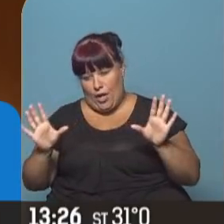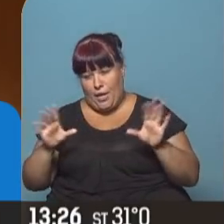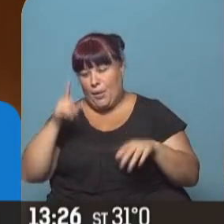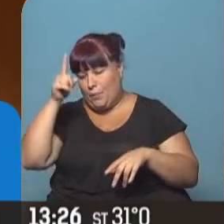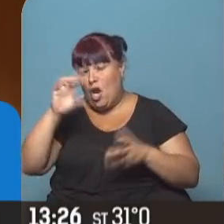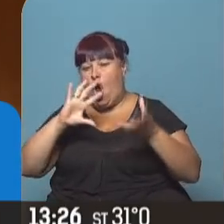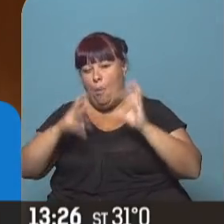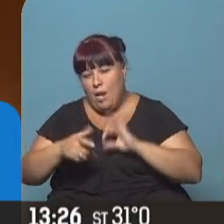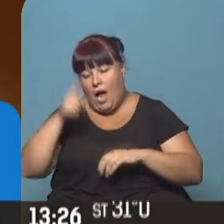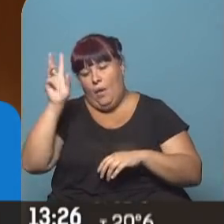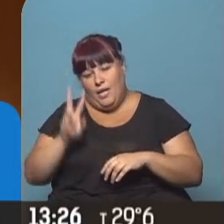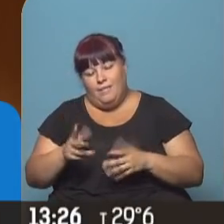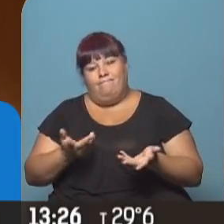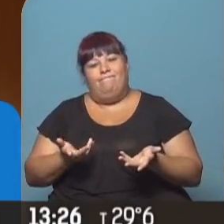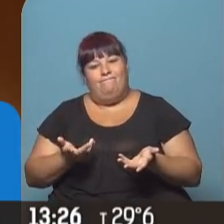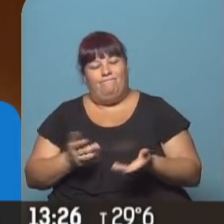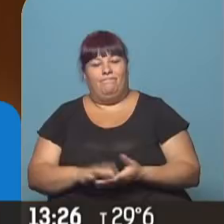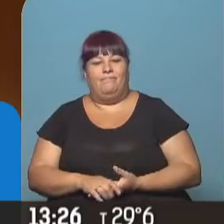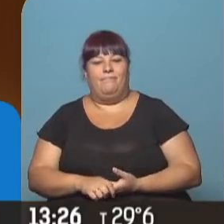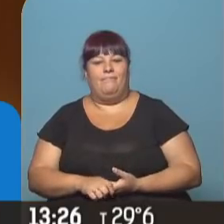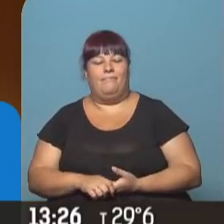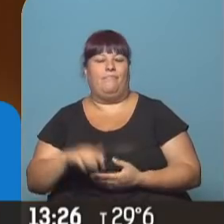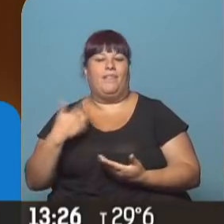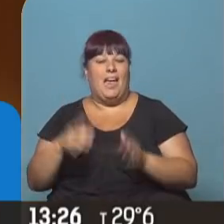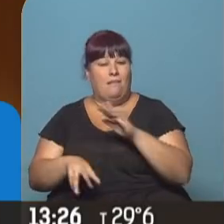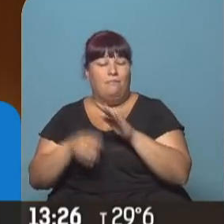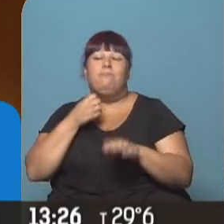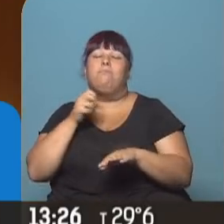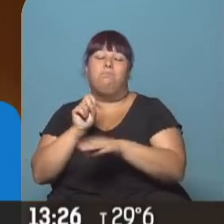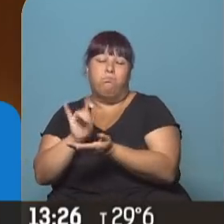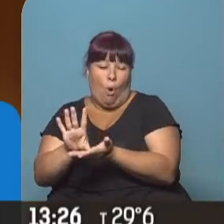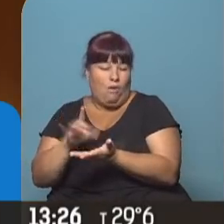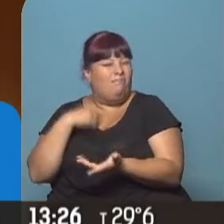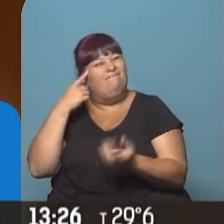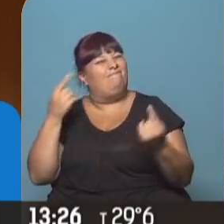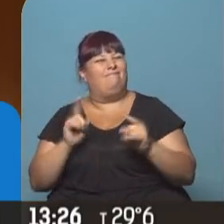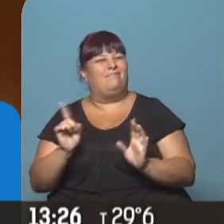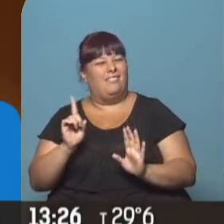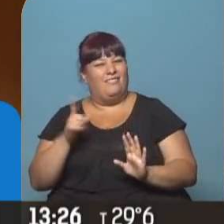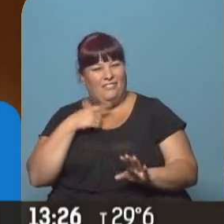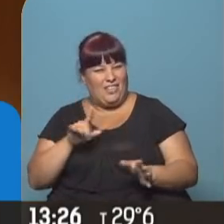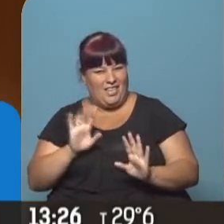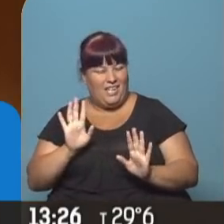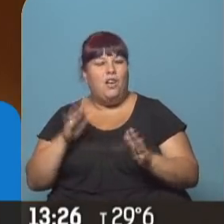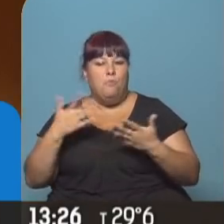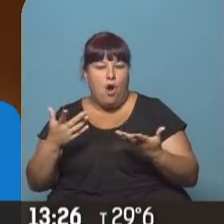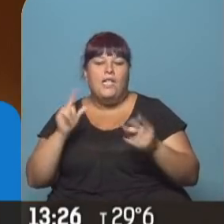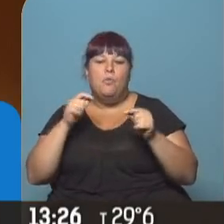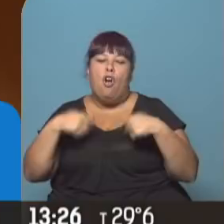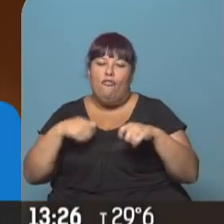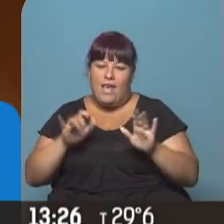interesante, complicada, la posibilidad de expulsarlo nos pareció injusto. Por